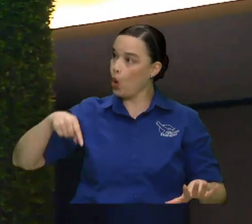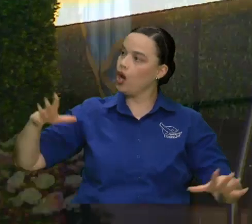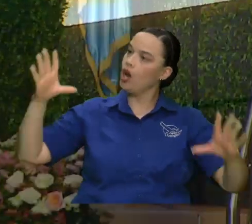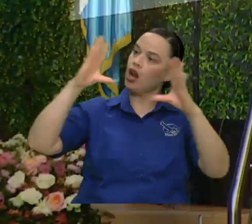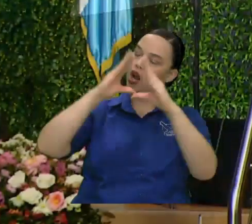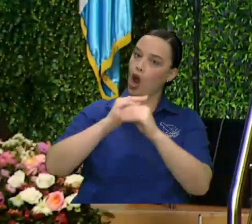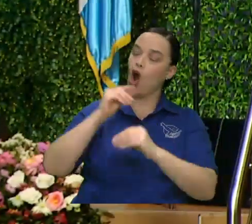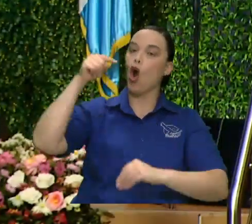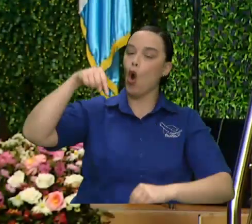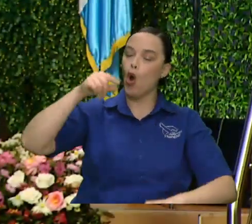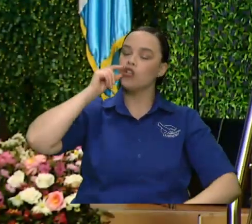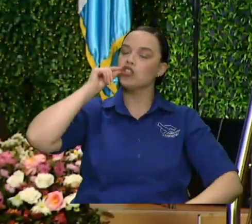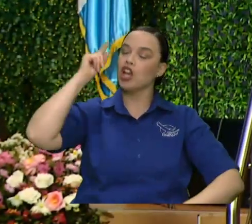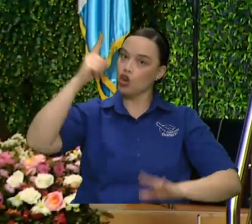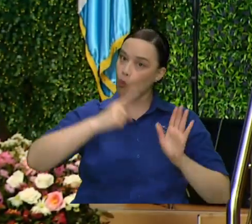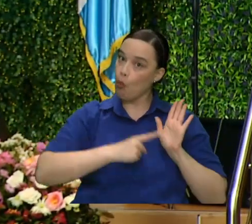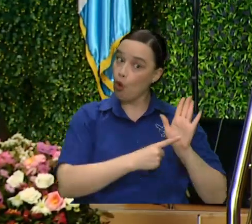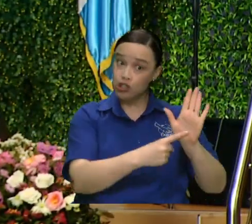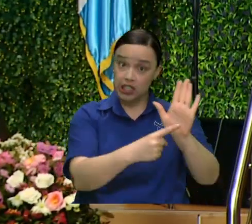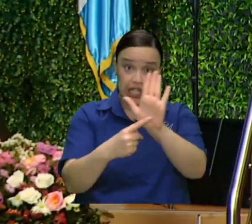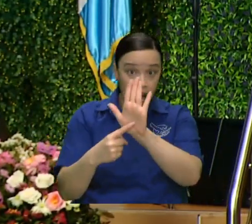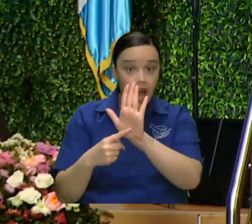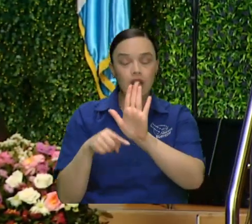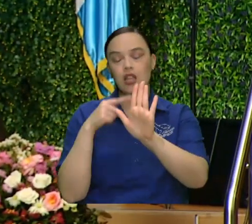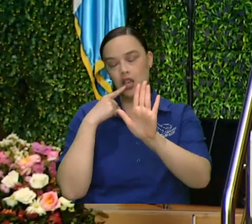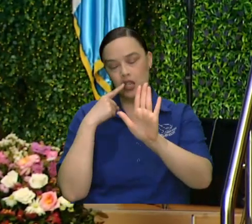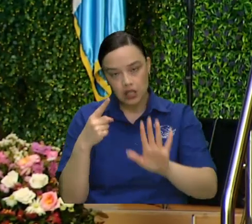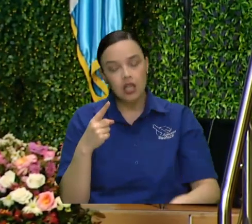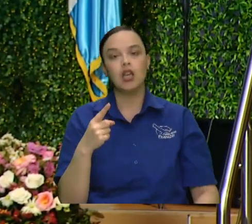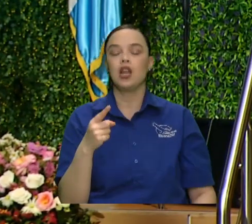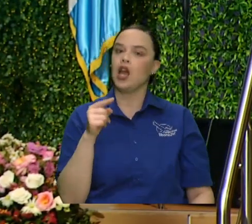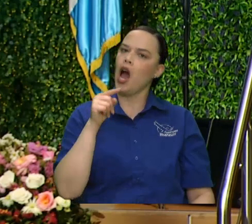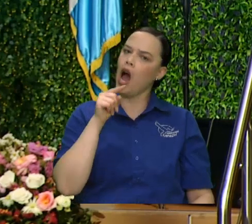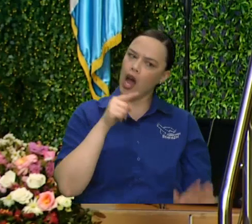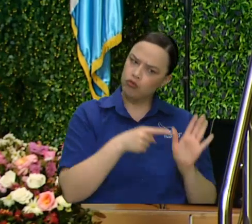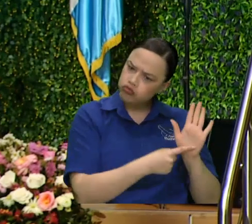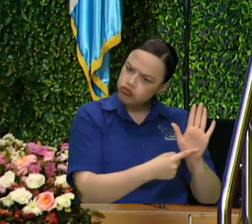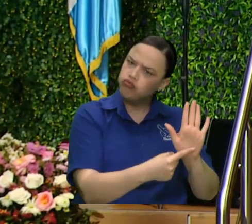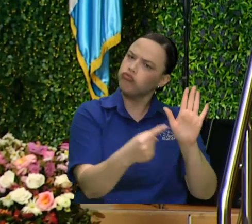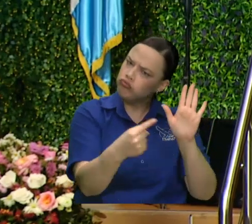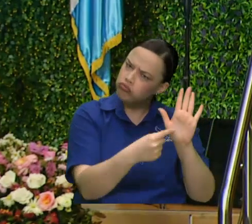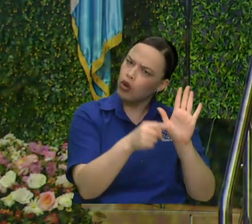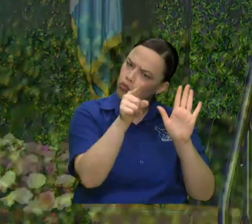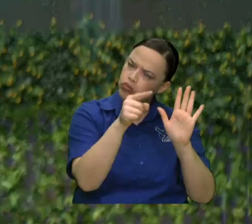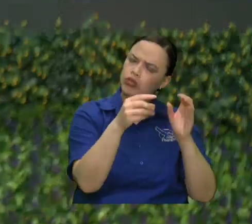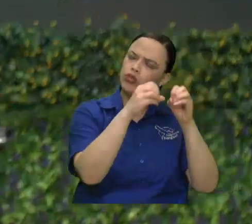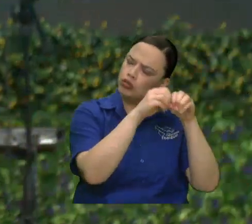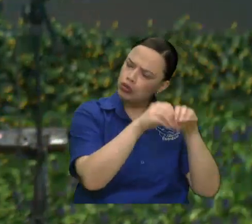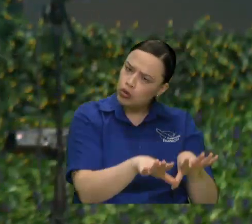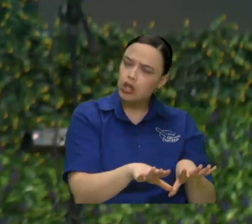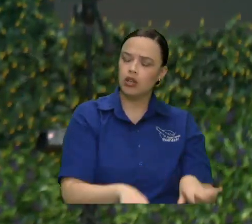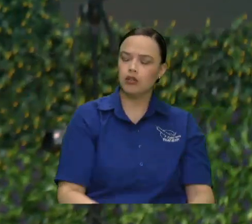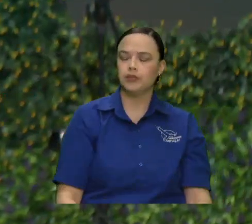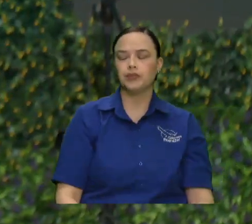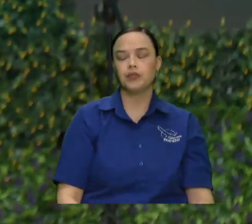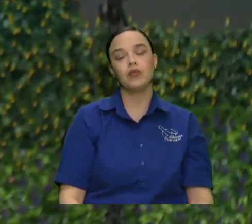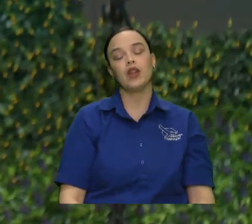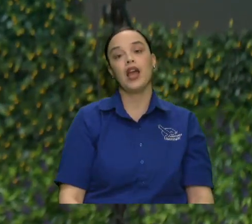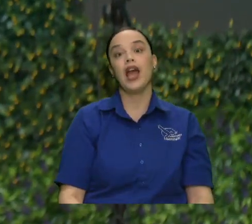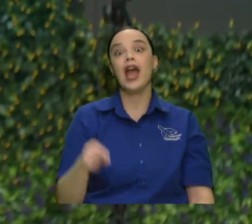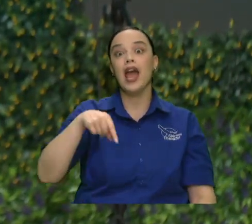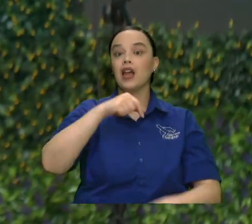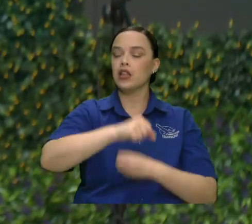señor se los está mostrando y le está diciendo esto es lo que te está destruyendo pero sabe que este año es el año el